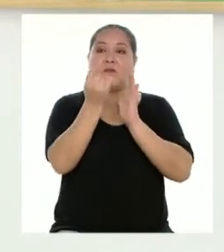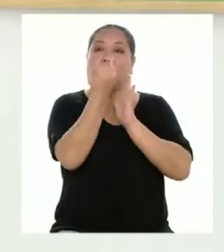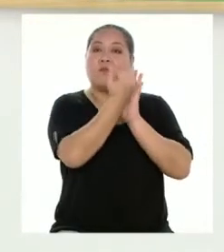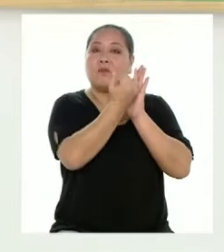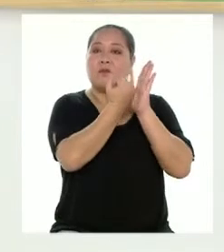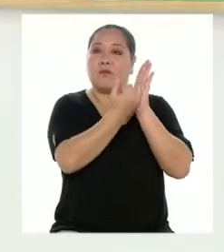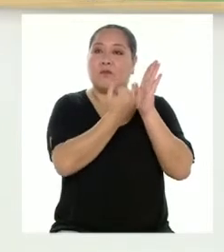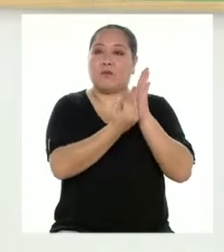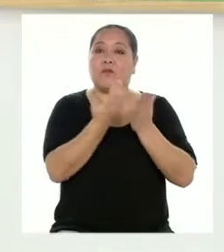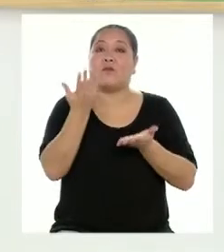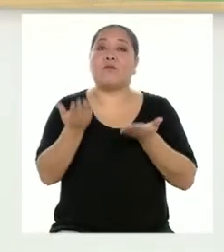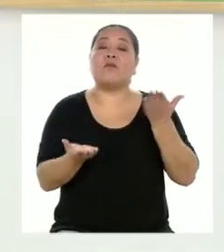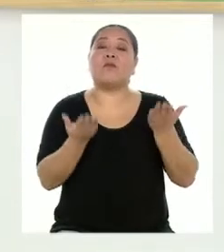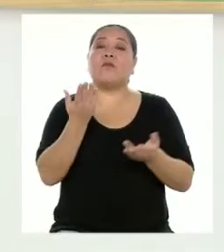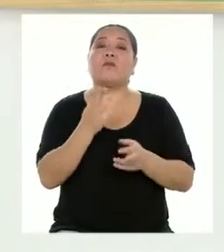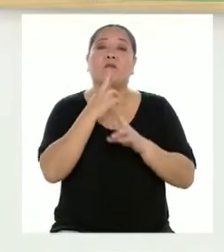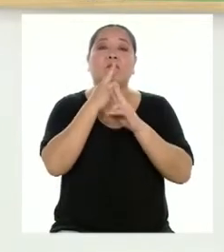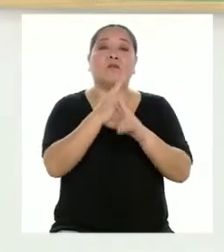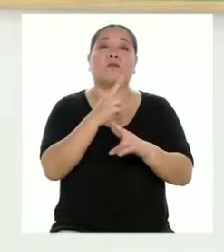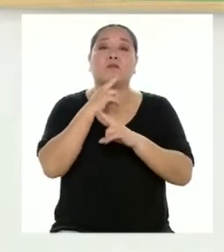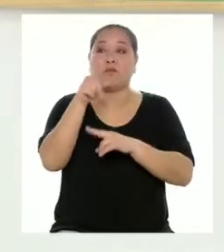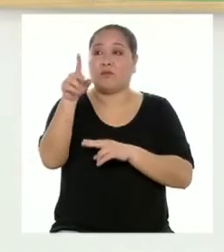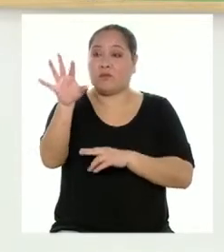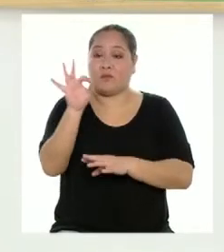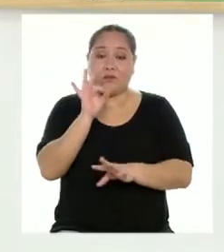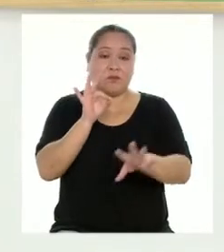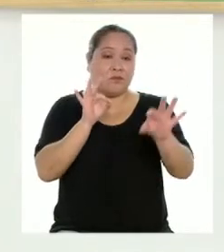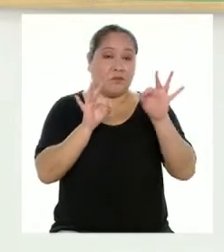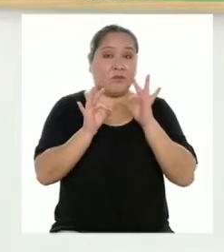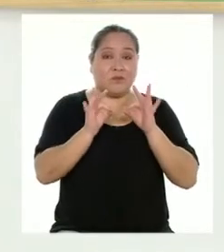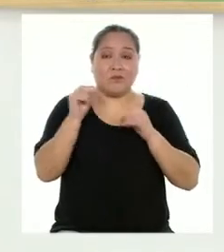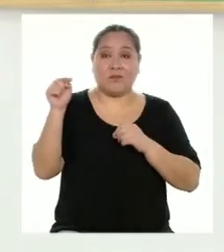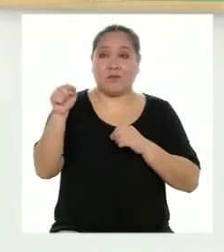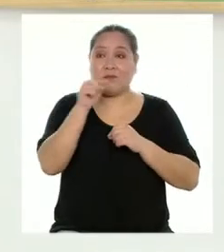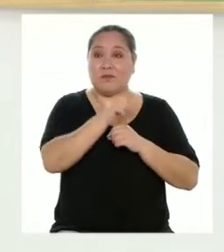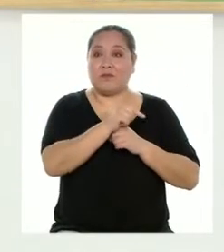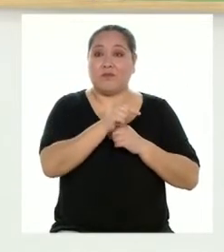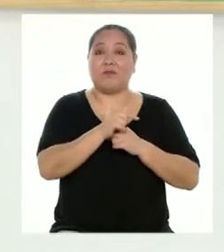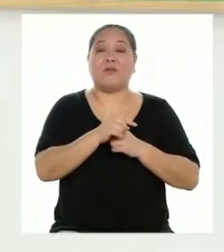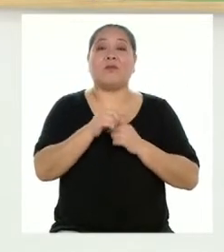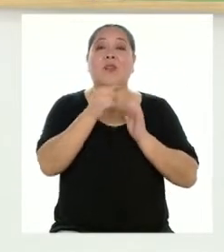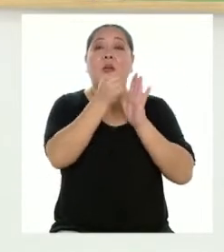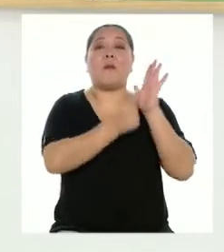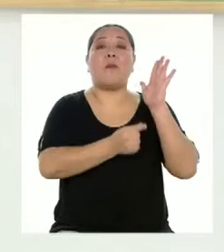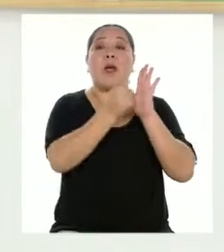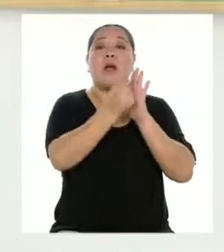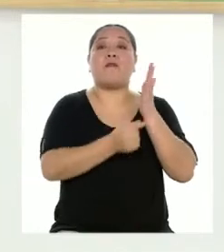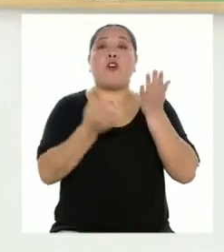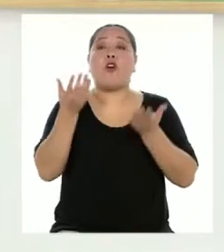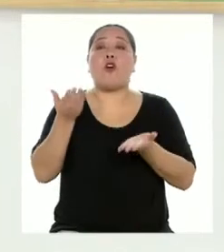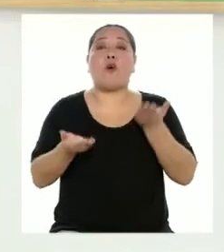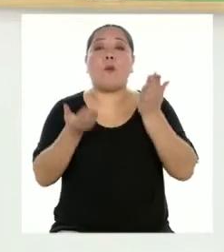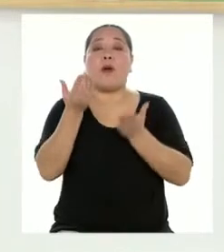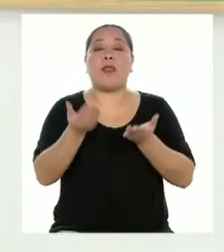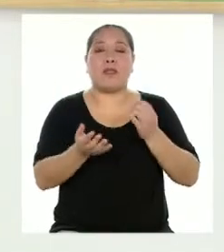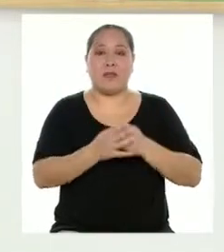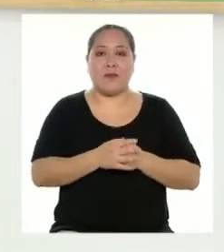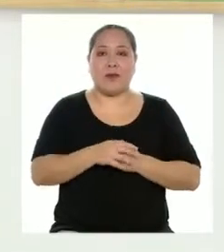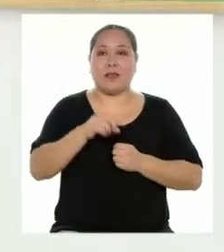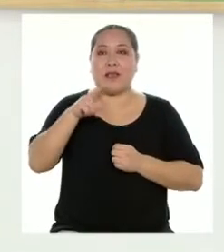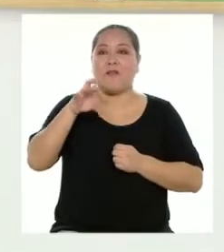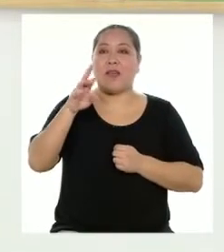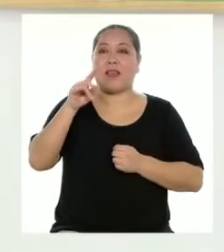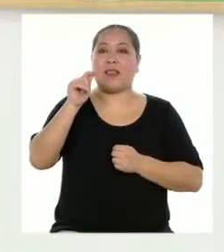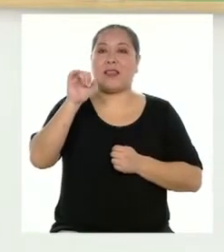barras para comparar los resultados que han conseguido. A esto se le llama un gráfico de barras comparativas verticales.